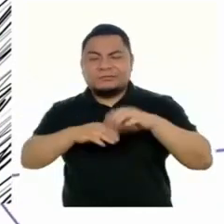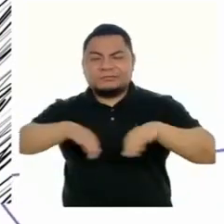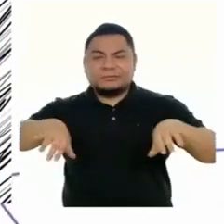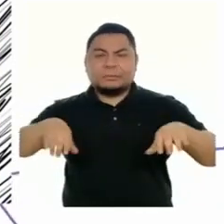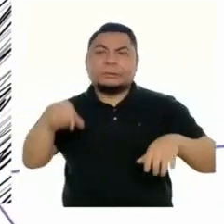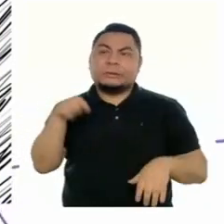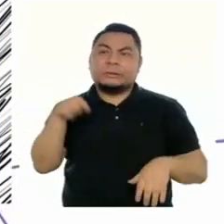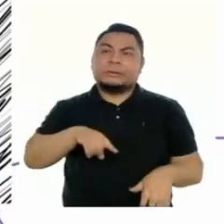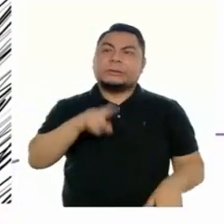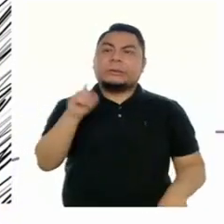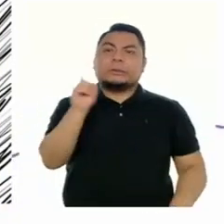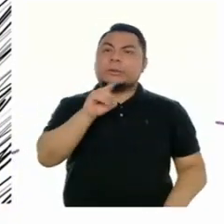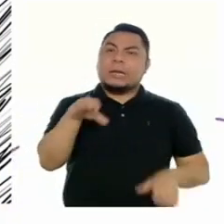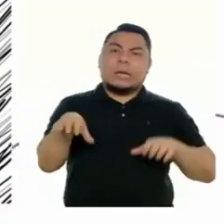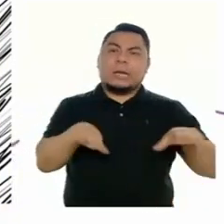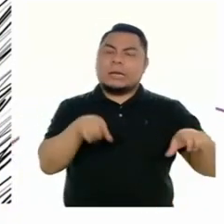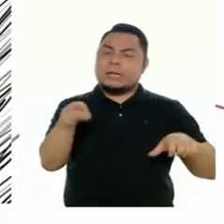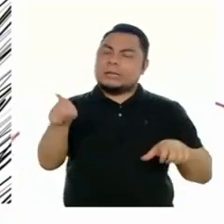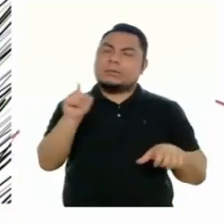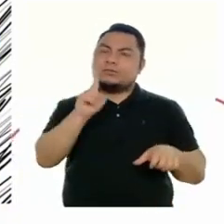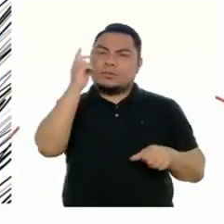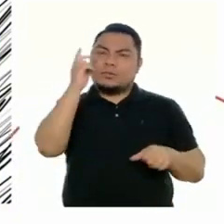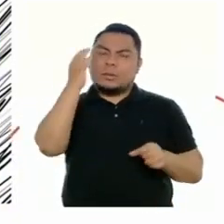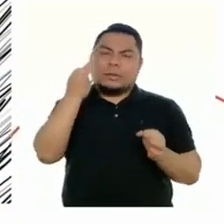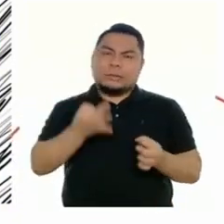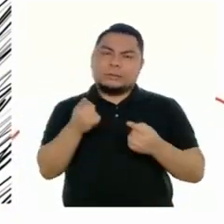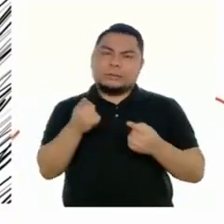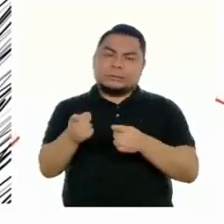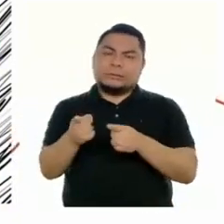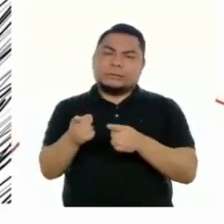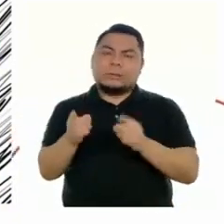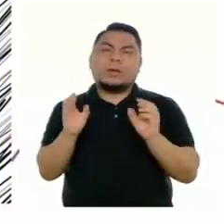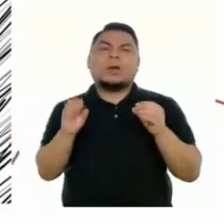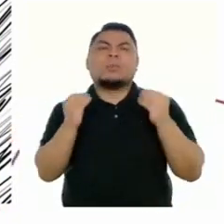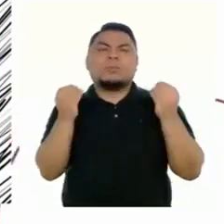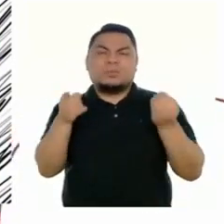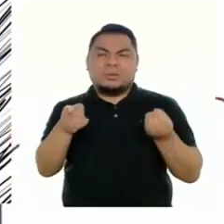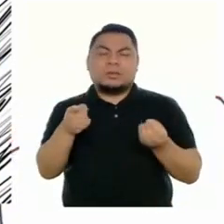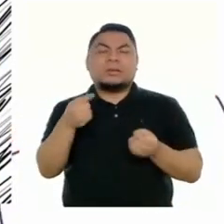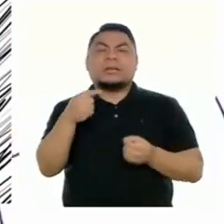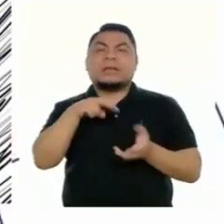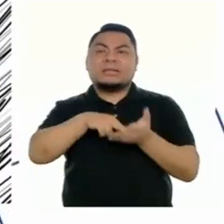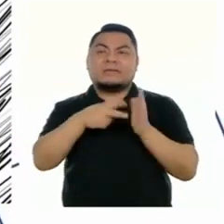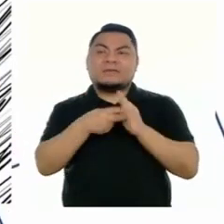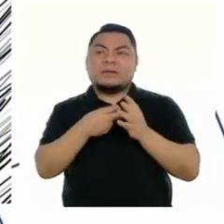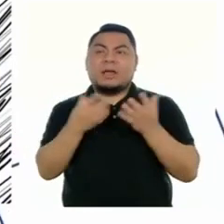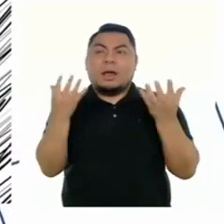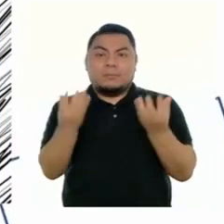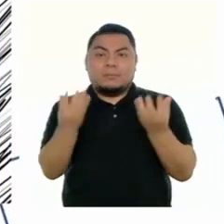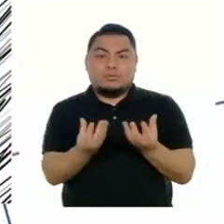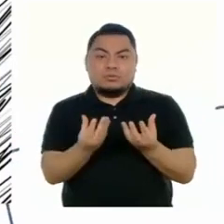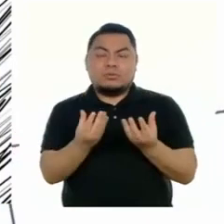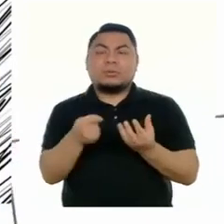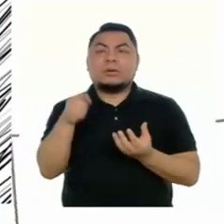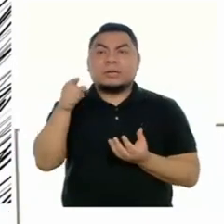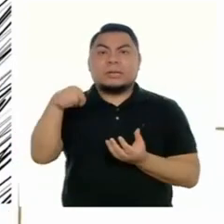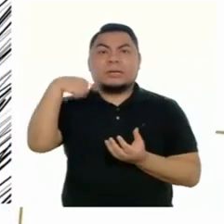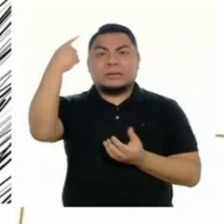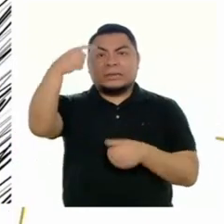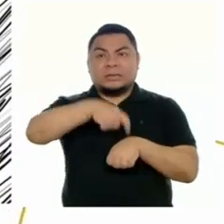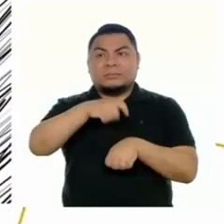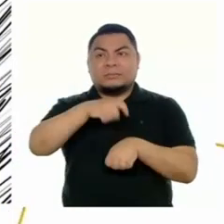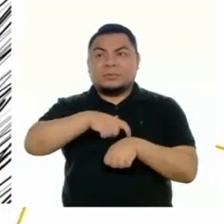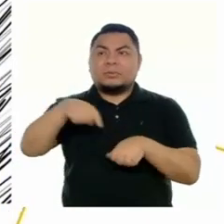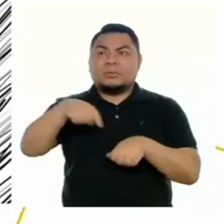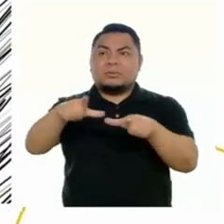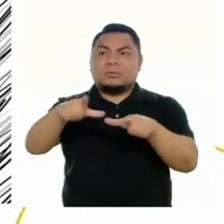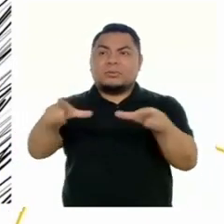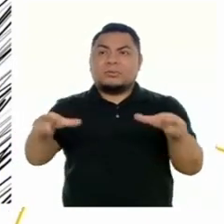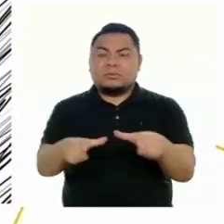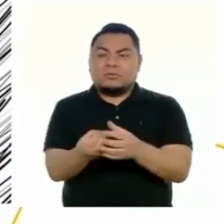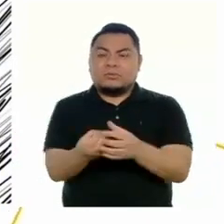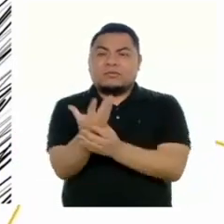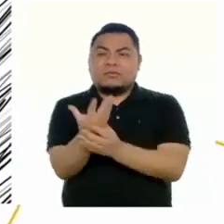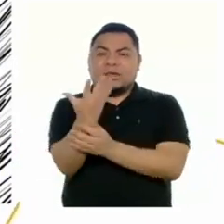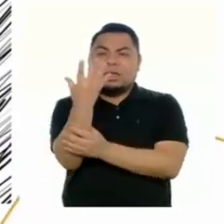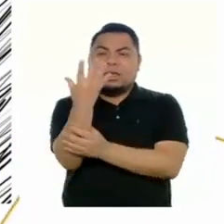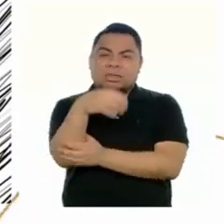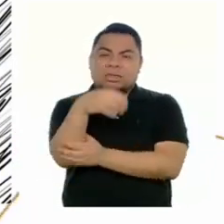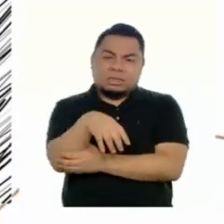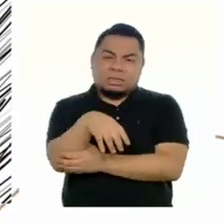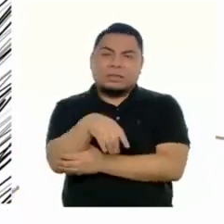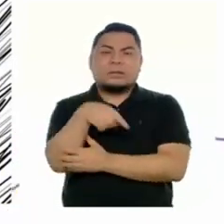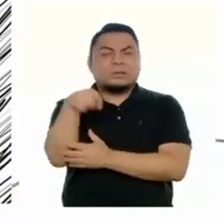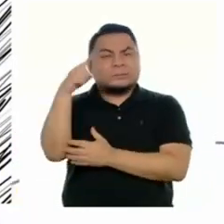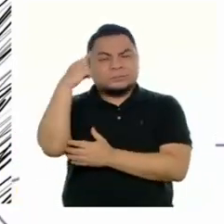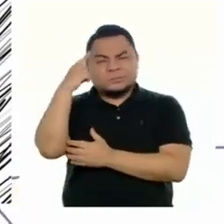no son aptas para estas actividades. Esto quiere decir que en poco tiempo, dichas áreas dejarán de producir y el agricultor tendrá